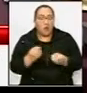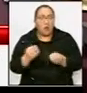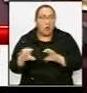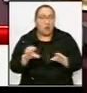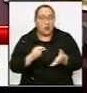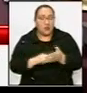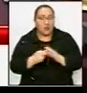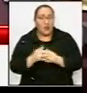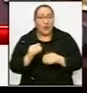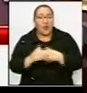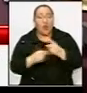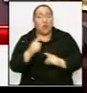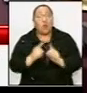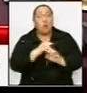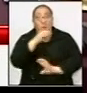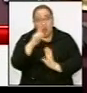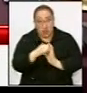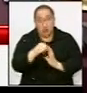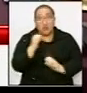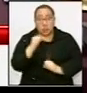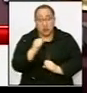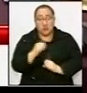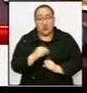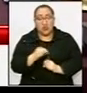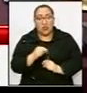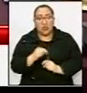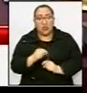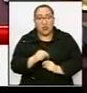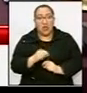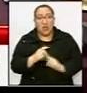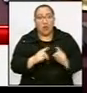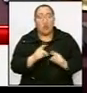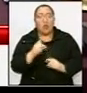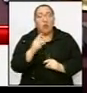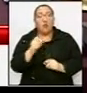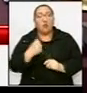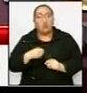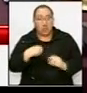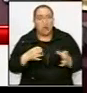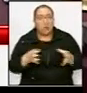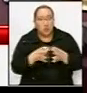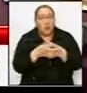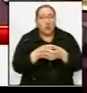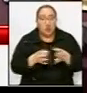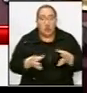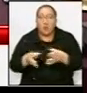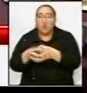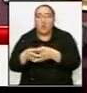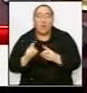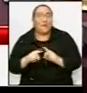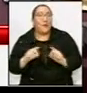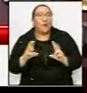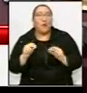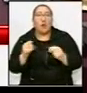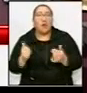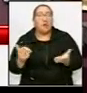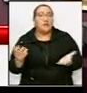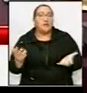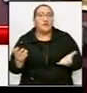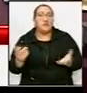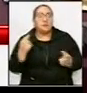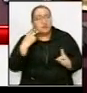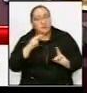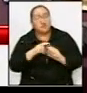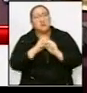justificando, avanzando con algunos proyectos que los gobiernos locales ejecutan. No hay una visión